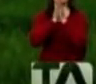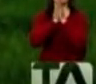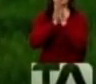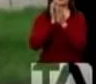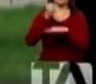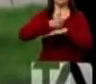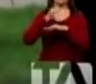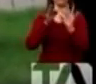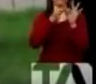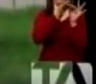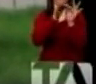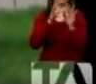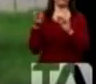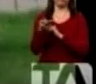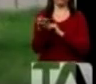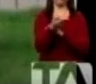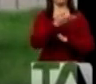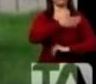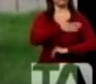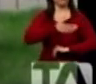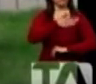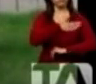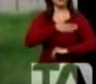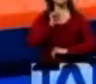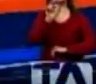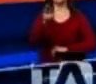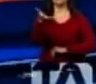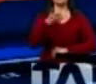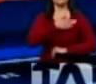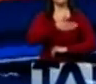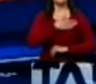le dé un mantenimiento. Esto en el sur de la capital.